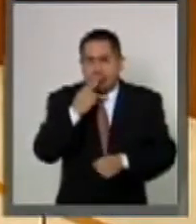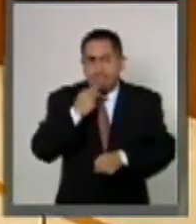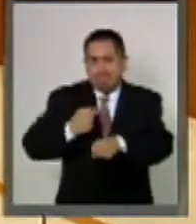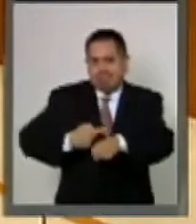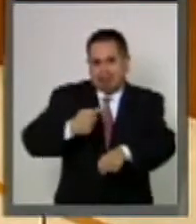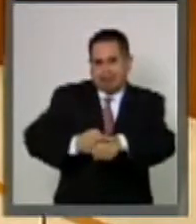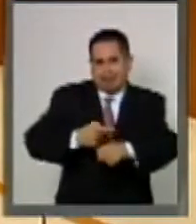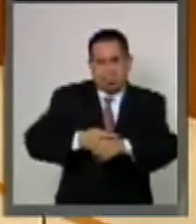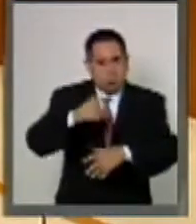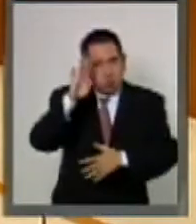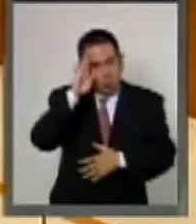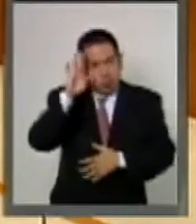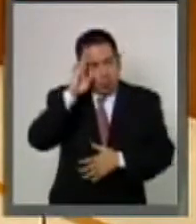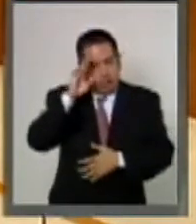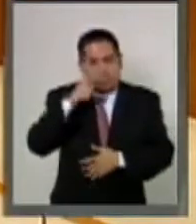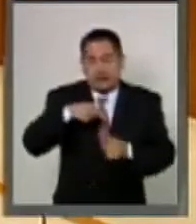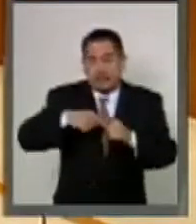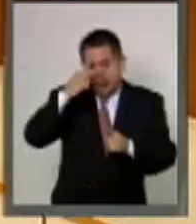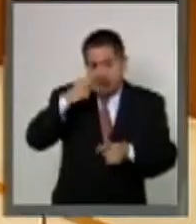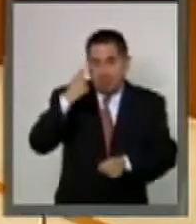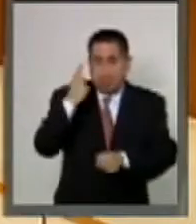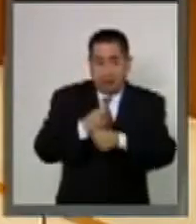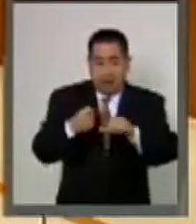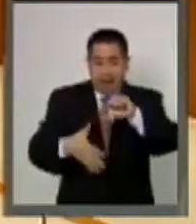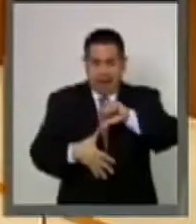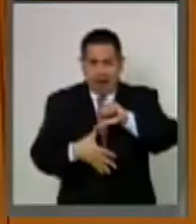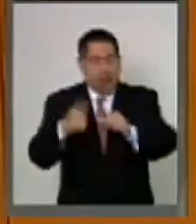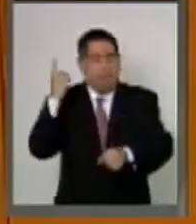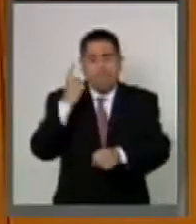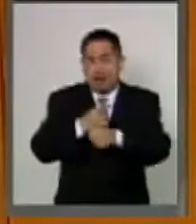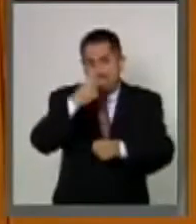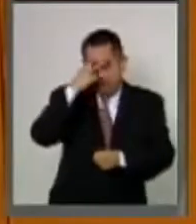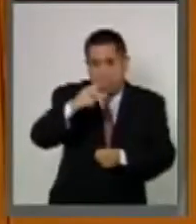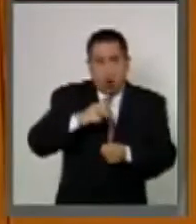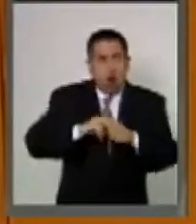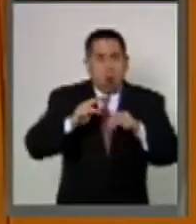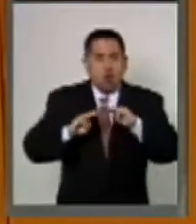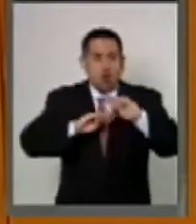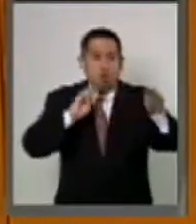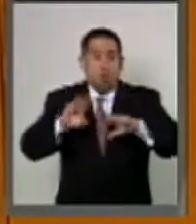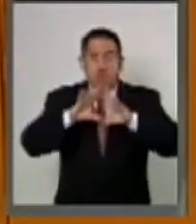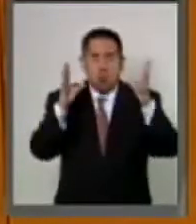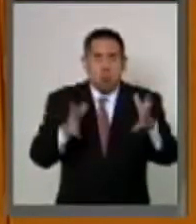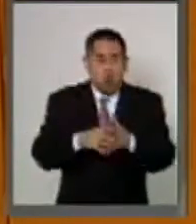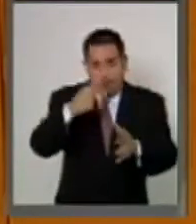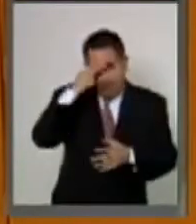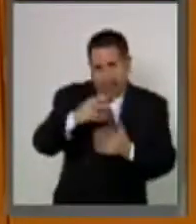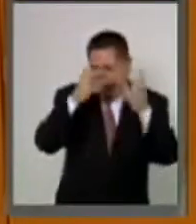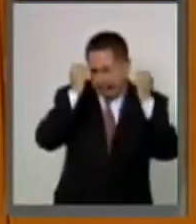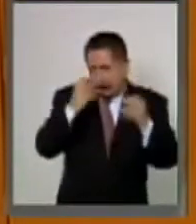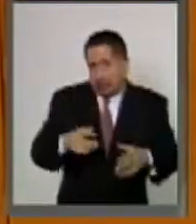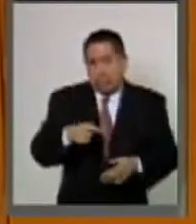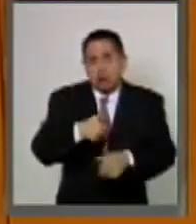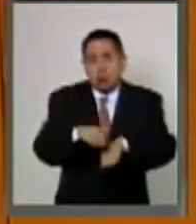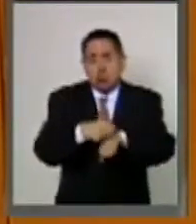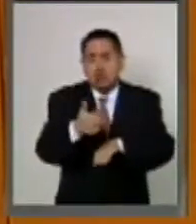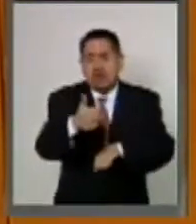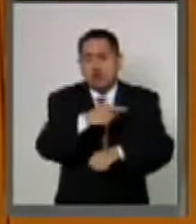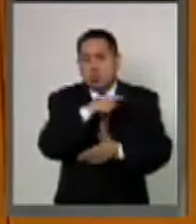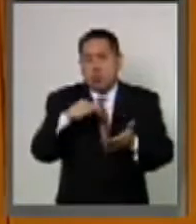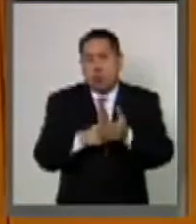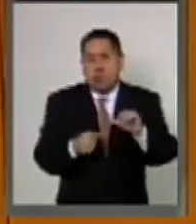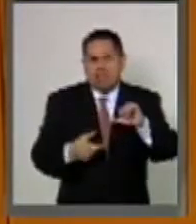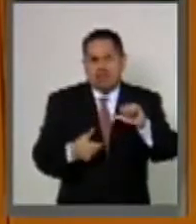al país en el primer lugar de América Latina y el sexto lugar a nivel mundial. Estas